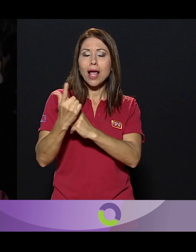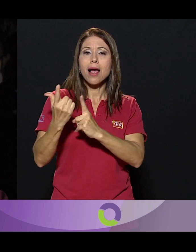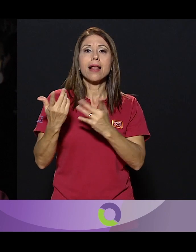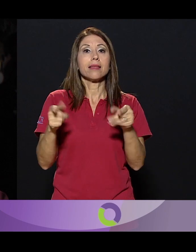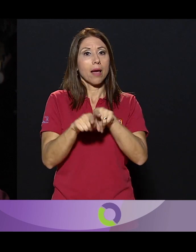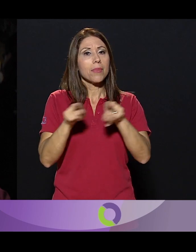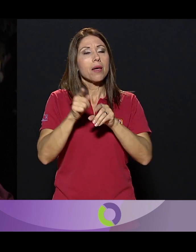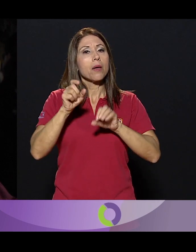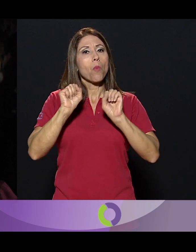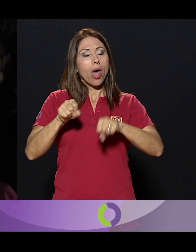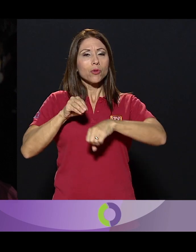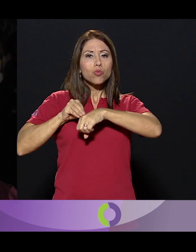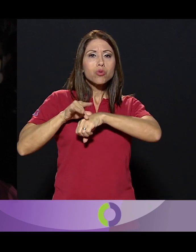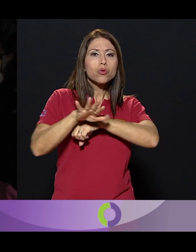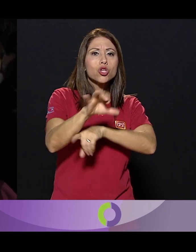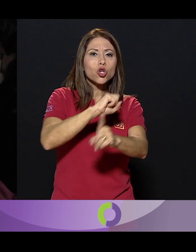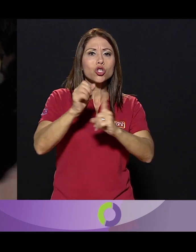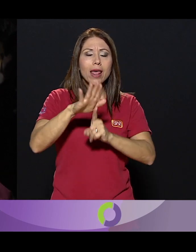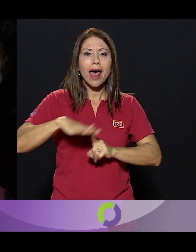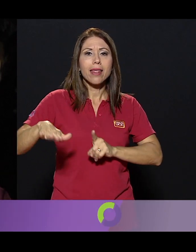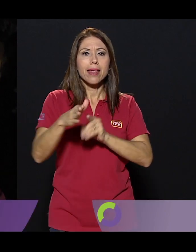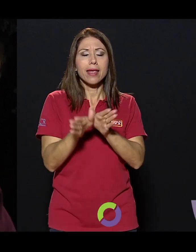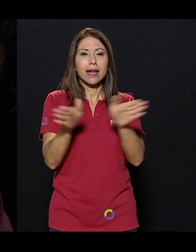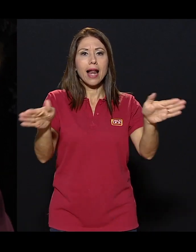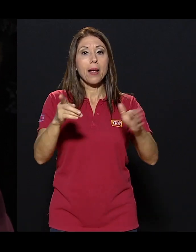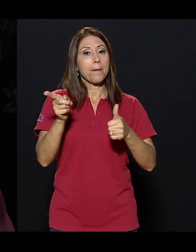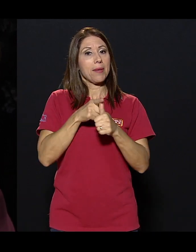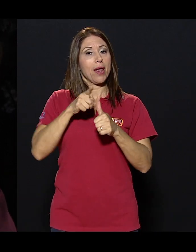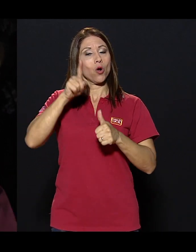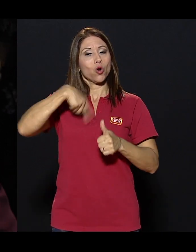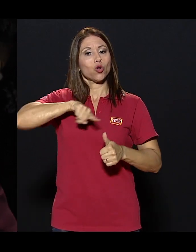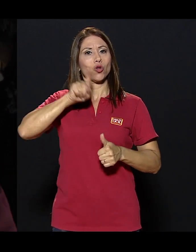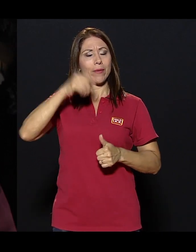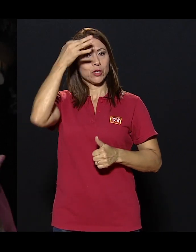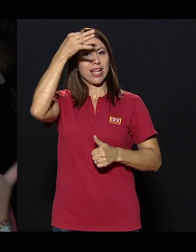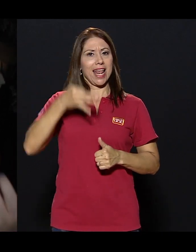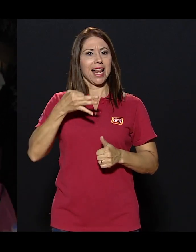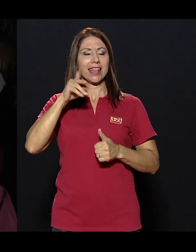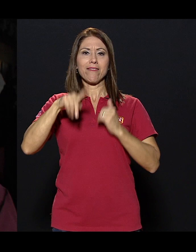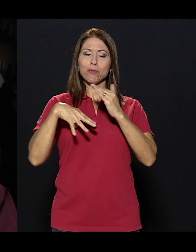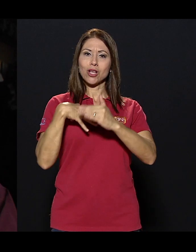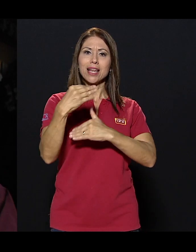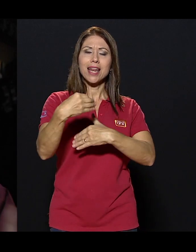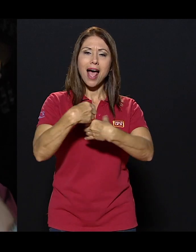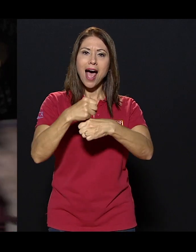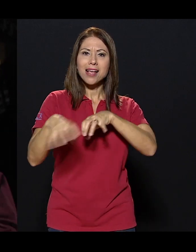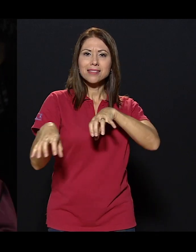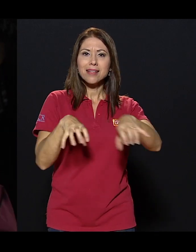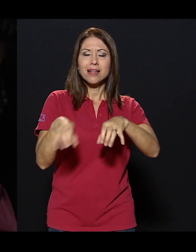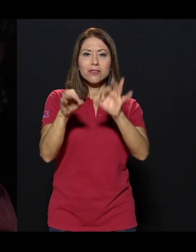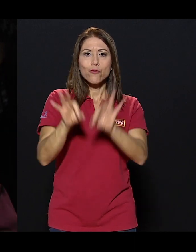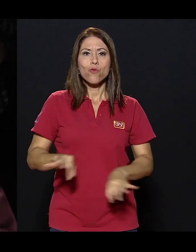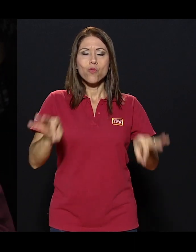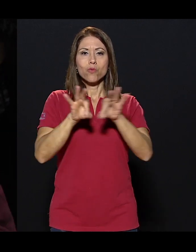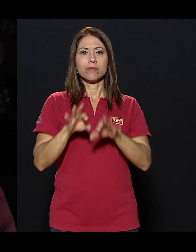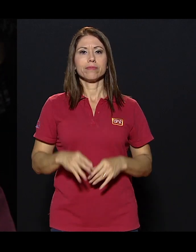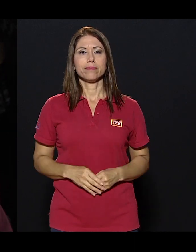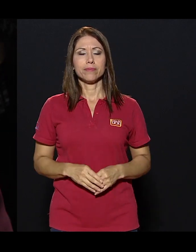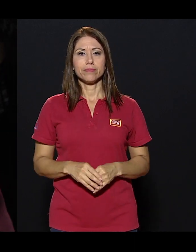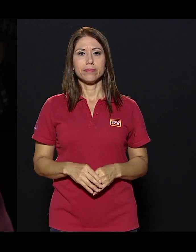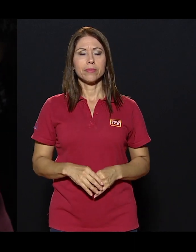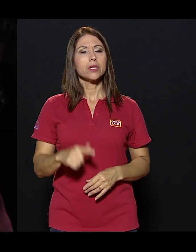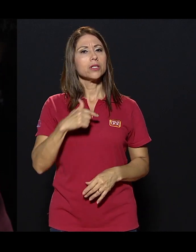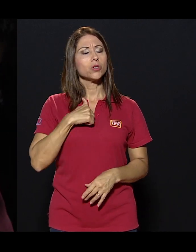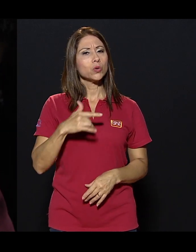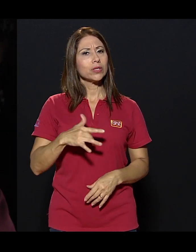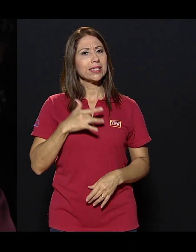espacios sociales en los que se puede incidir, sino también en la sociedad en general. Lo primero que hay que hacer es creérsela y salir y hacer.